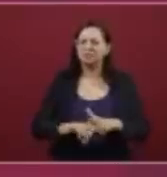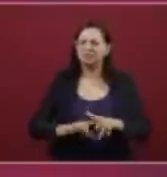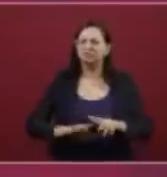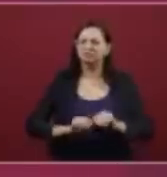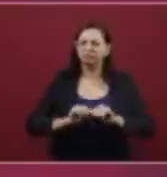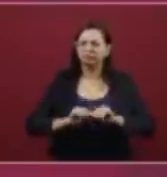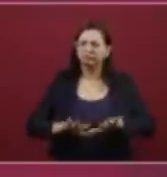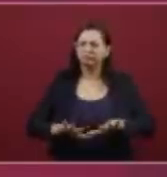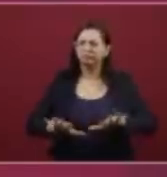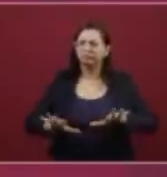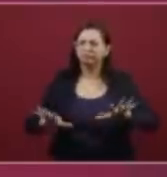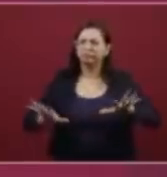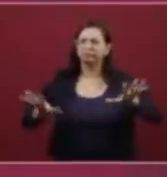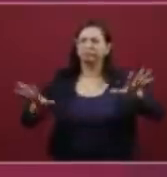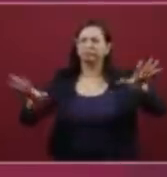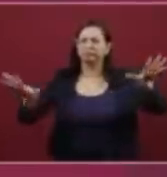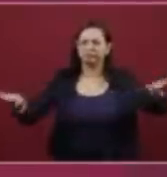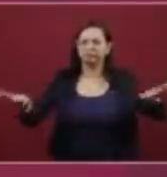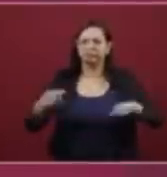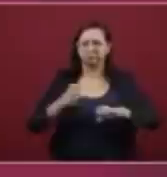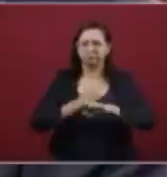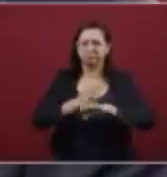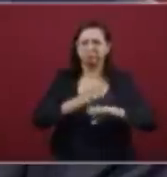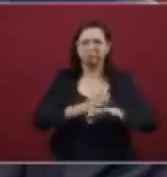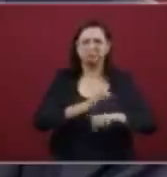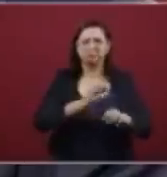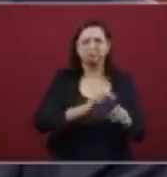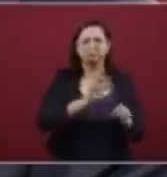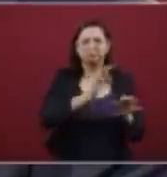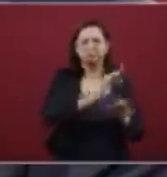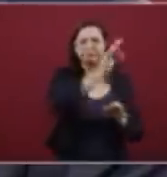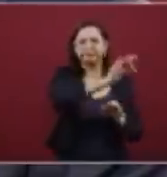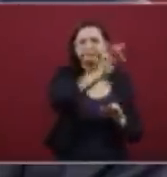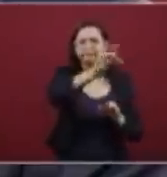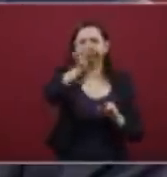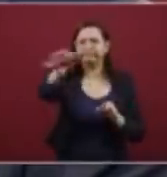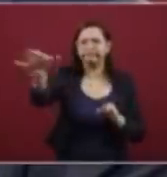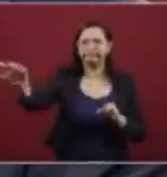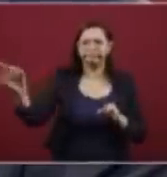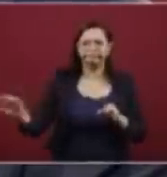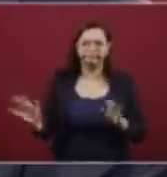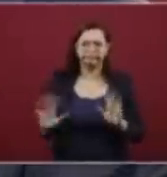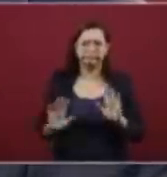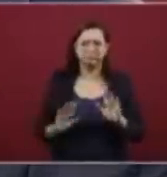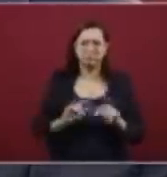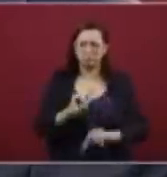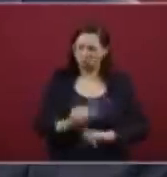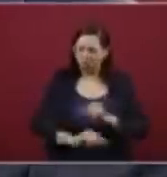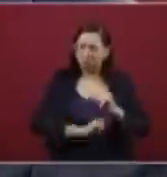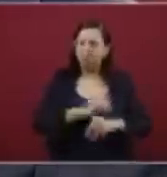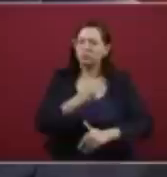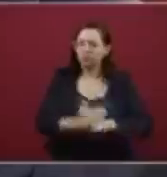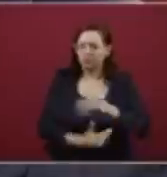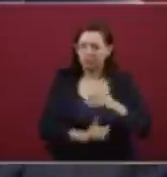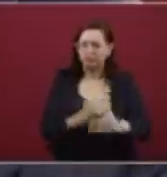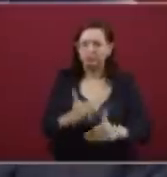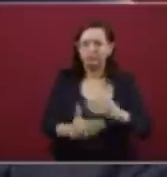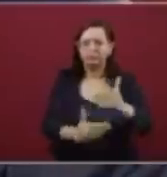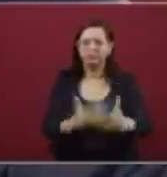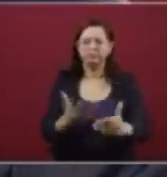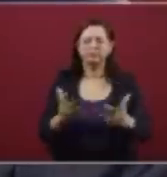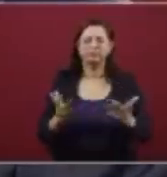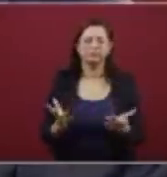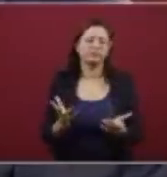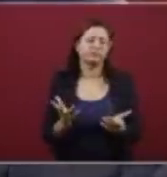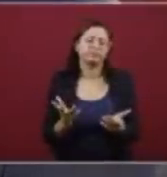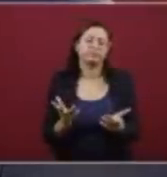la descentralización del gobierno va, claro, es un proceso también. los primeros que tienen